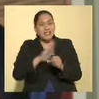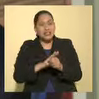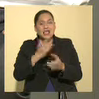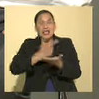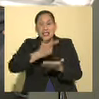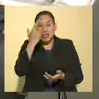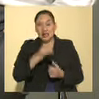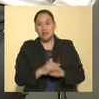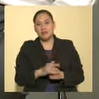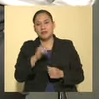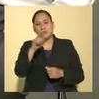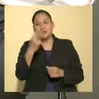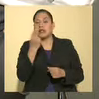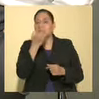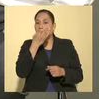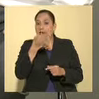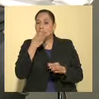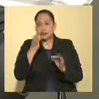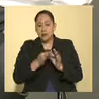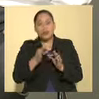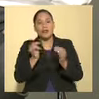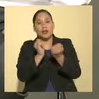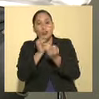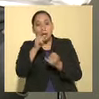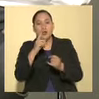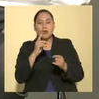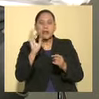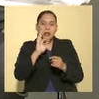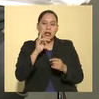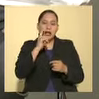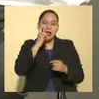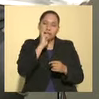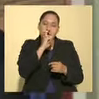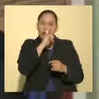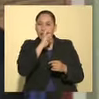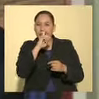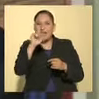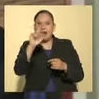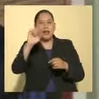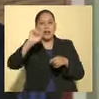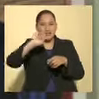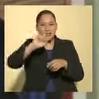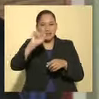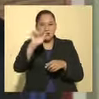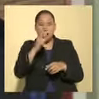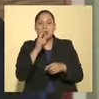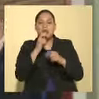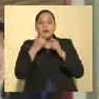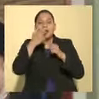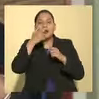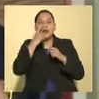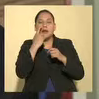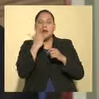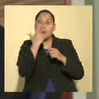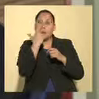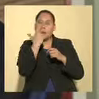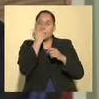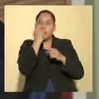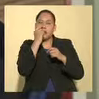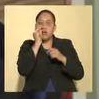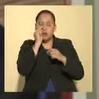tratamiento, aseo local, ya sea con soluciones fisiológicas, agua salina, para que por barrido